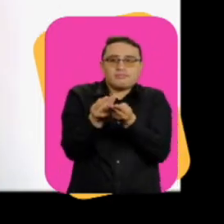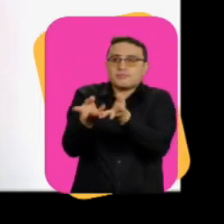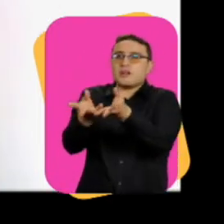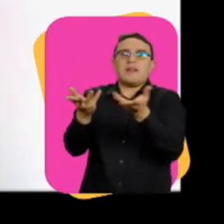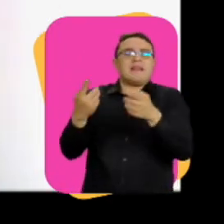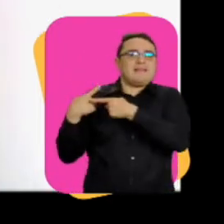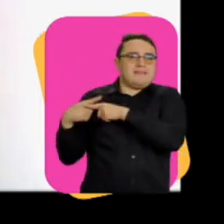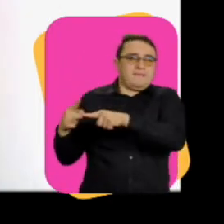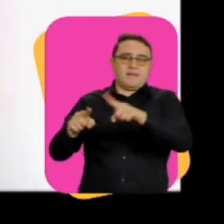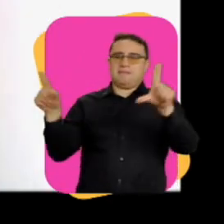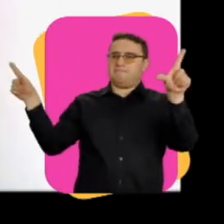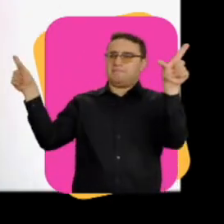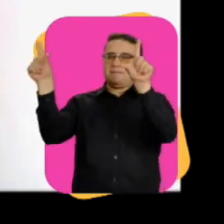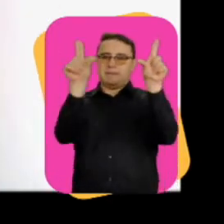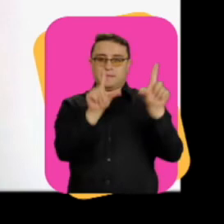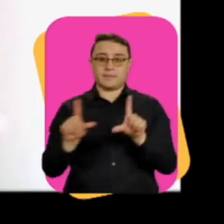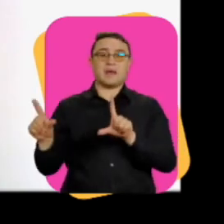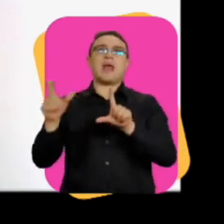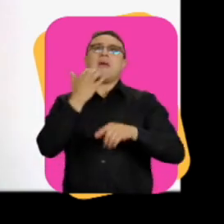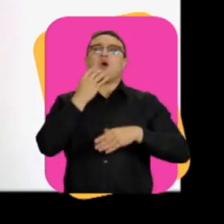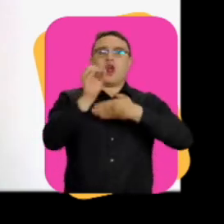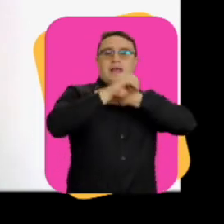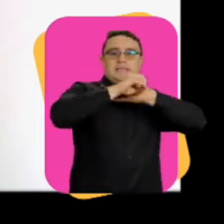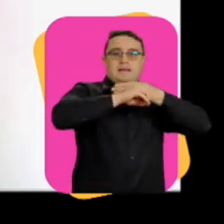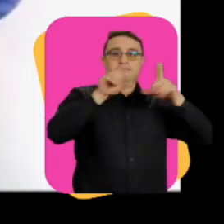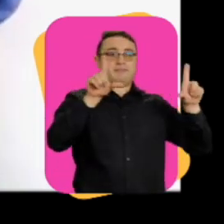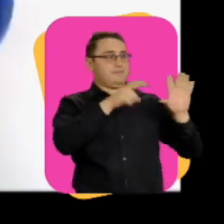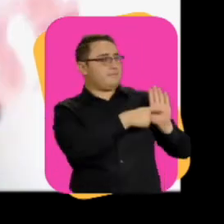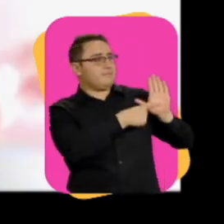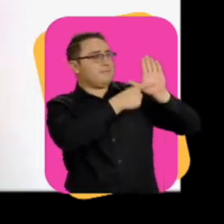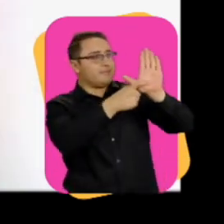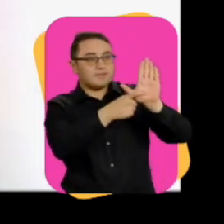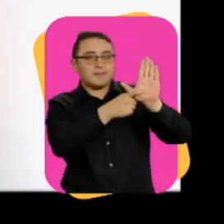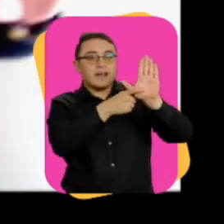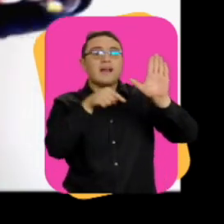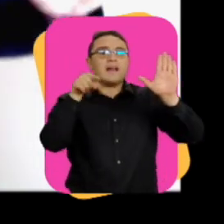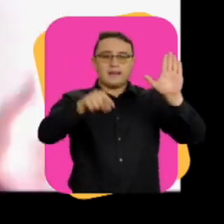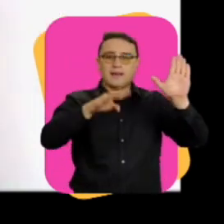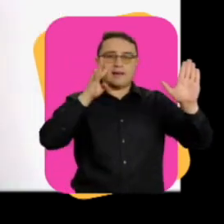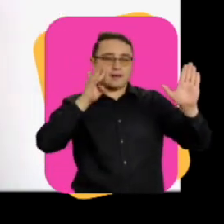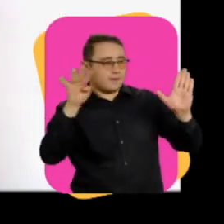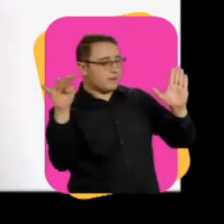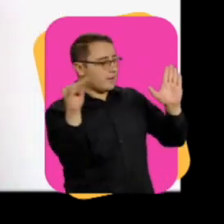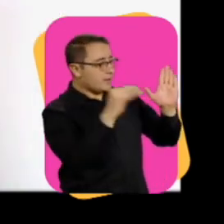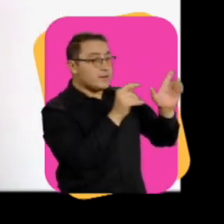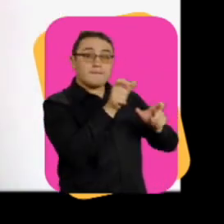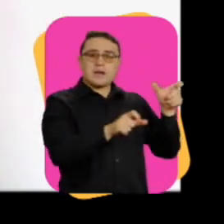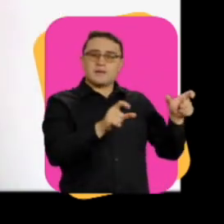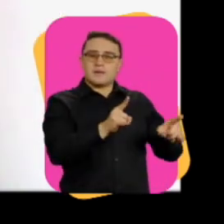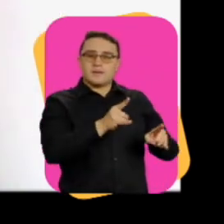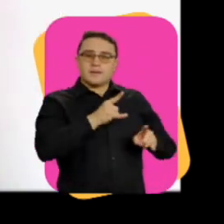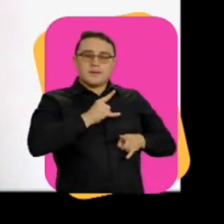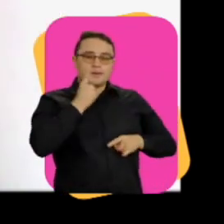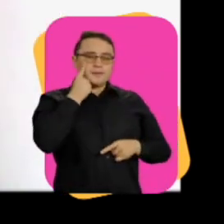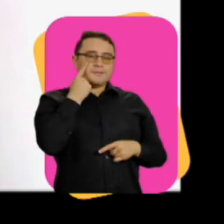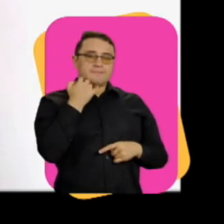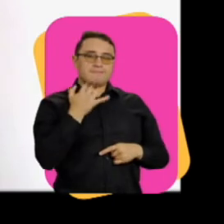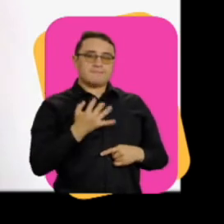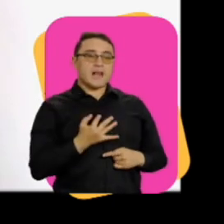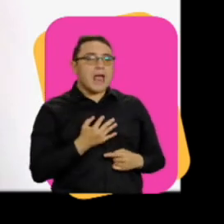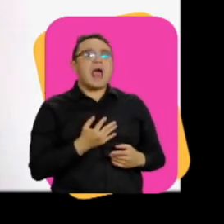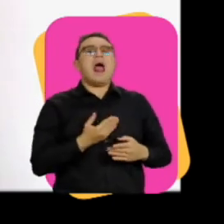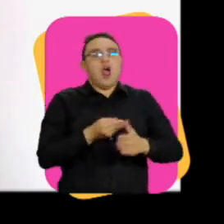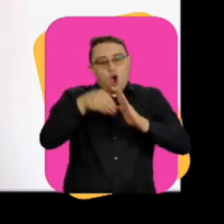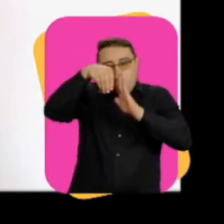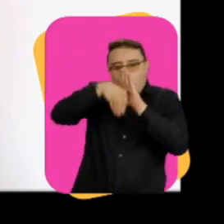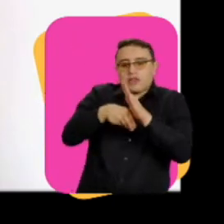pantallas. Y la pantalla de Instagram nos sirvió para traer esa nostalgia, invitar a la gente y dejar ese contenido allí